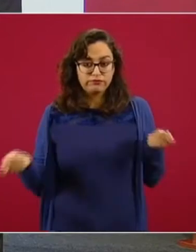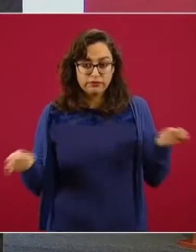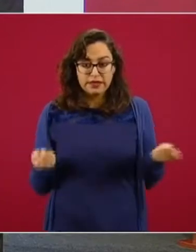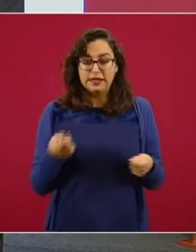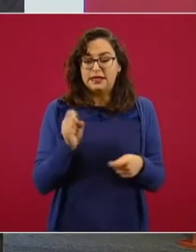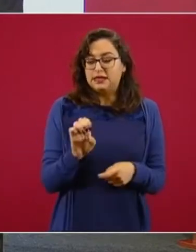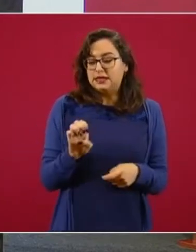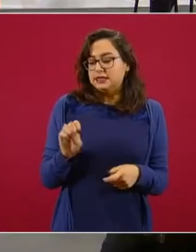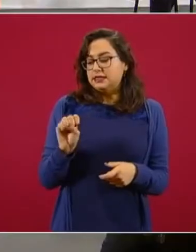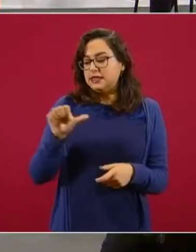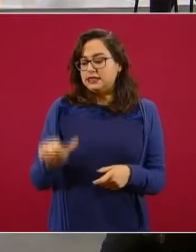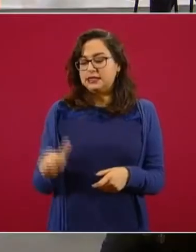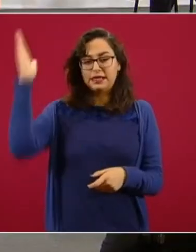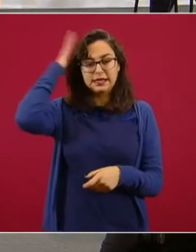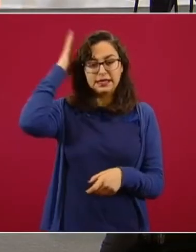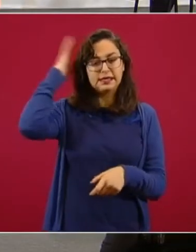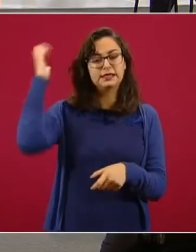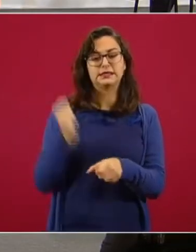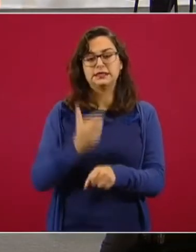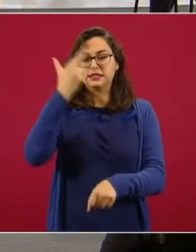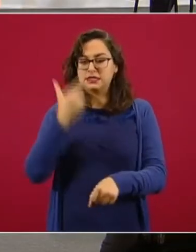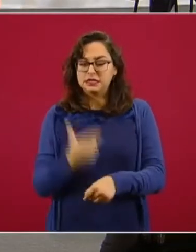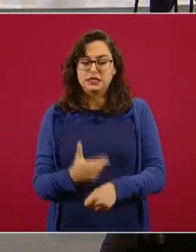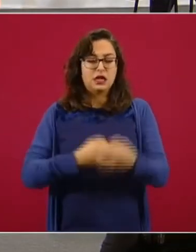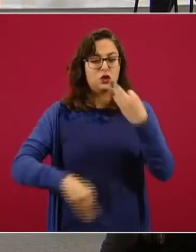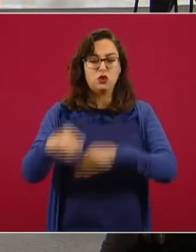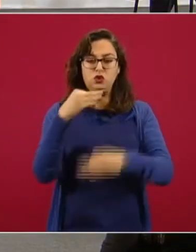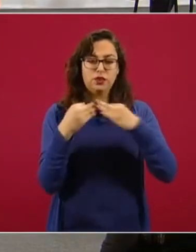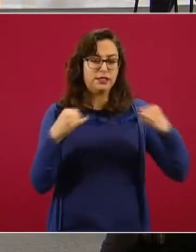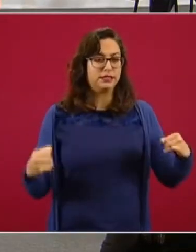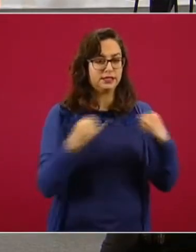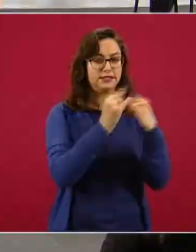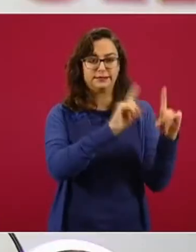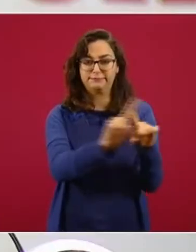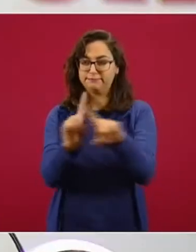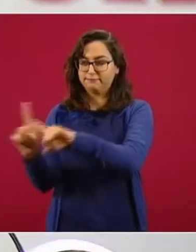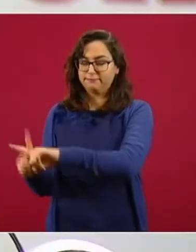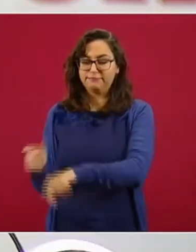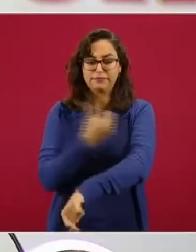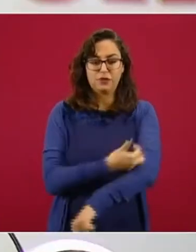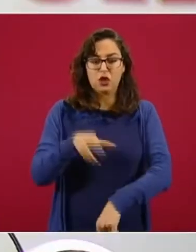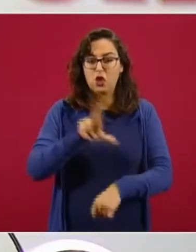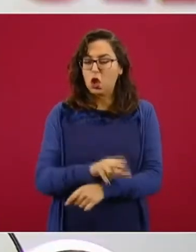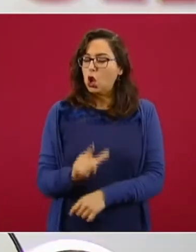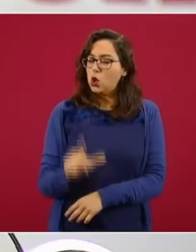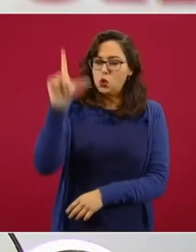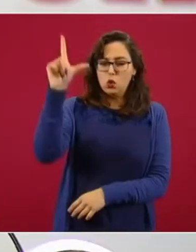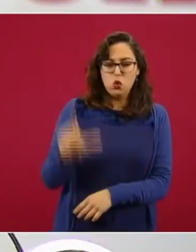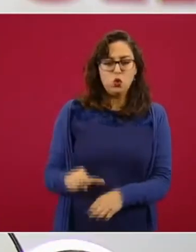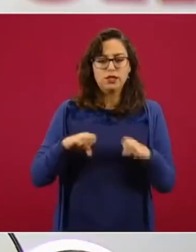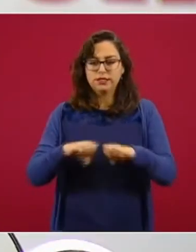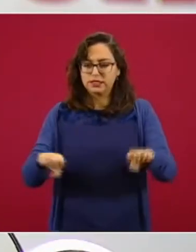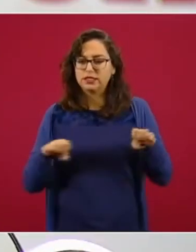las distintas instituciones del sector salud coordinadas y nos reunimos todos los lunes en el gabinete del secretario y se van viendo